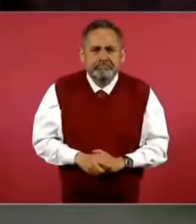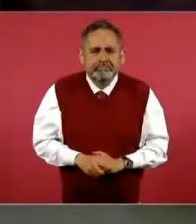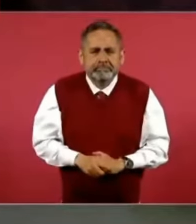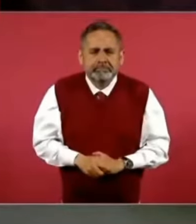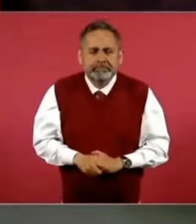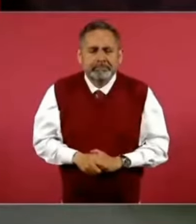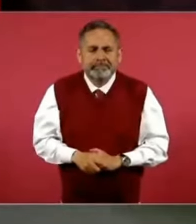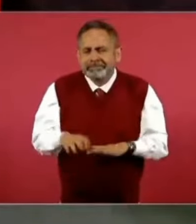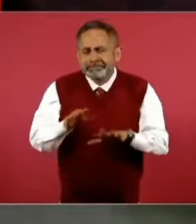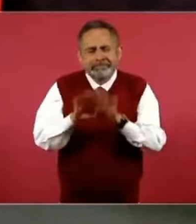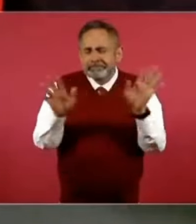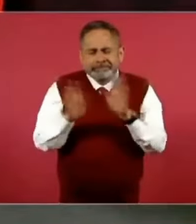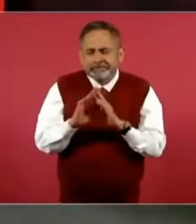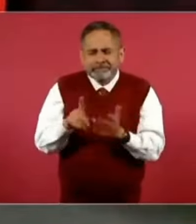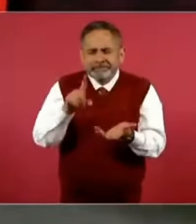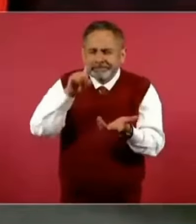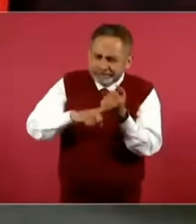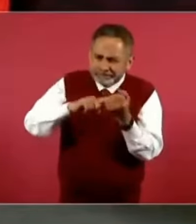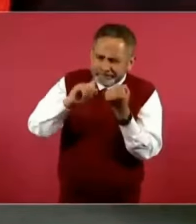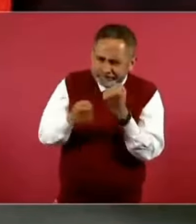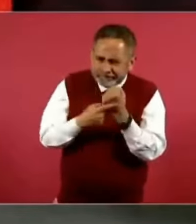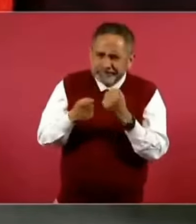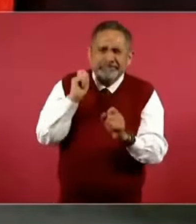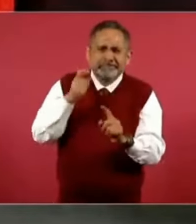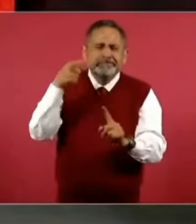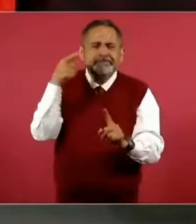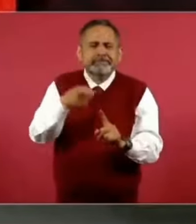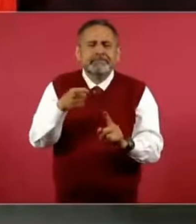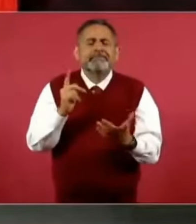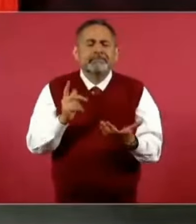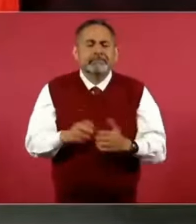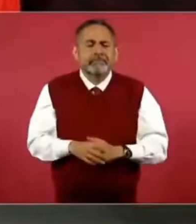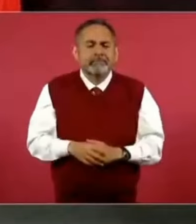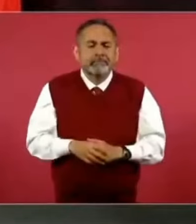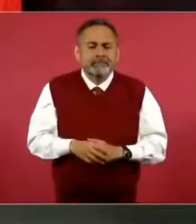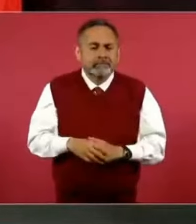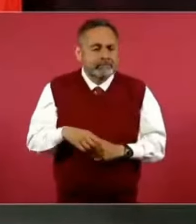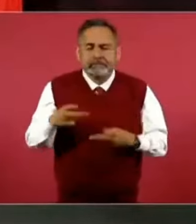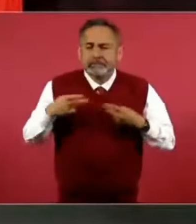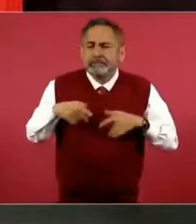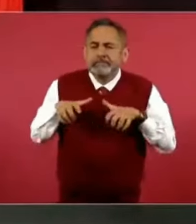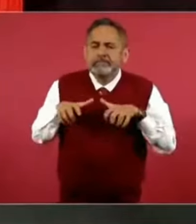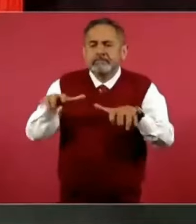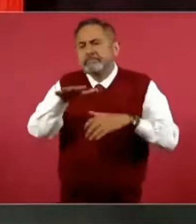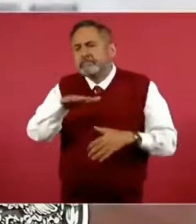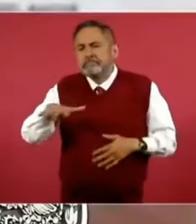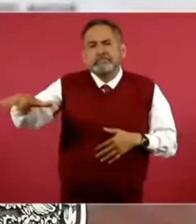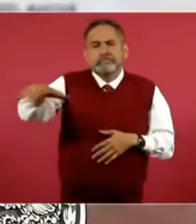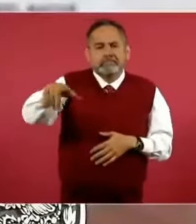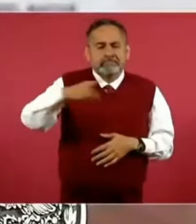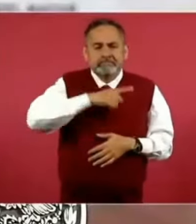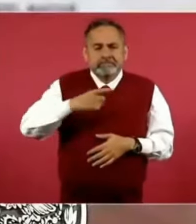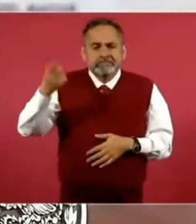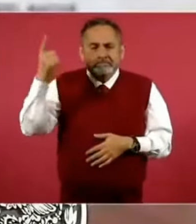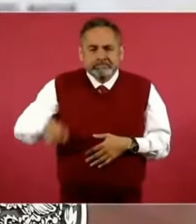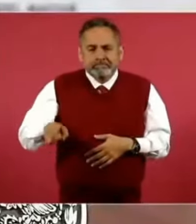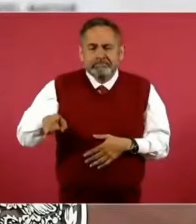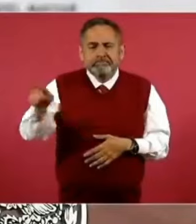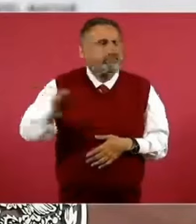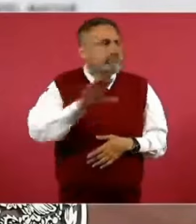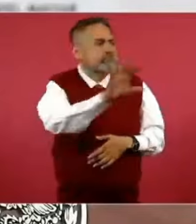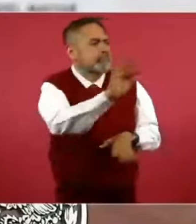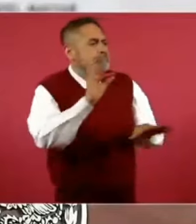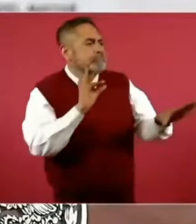De lo que se trata en esencia es que el pueblo elija a los jueces.